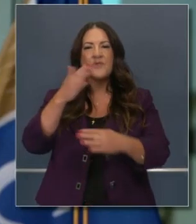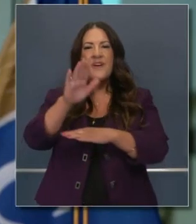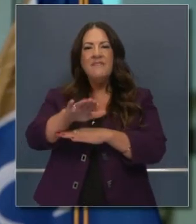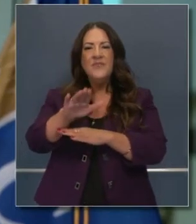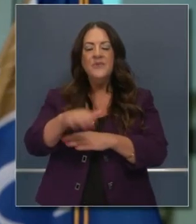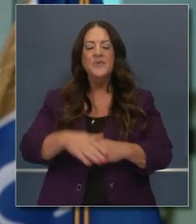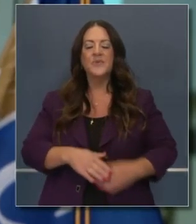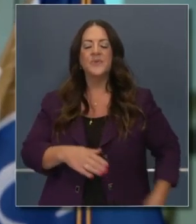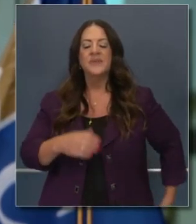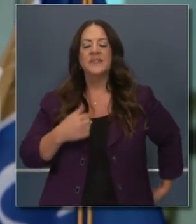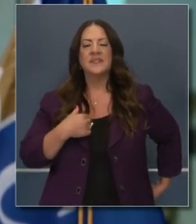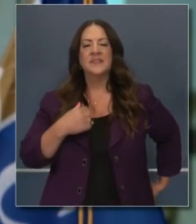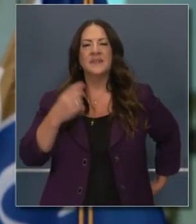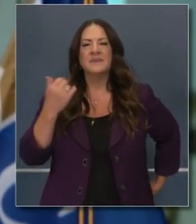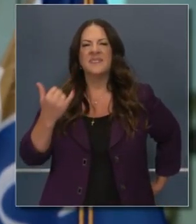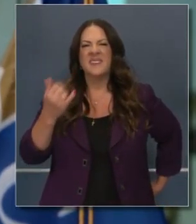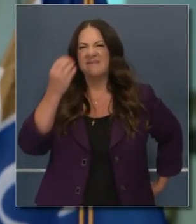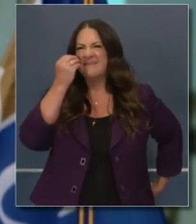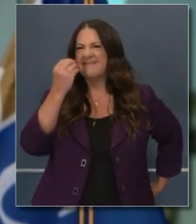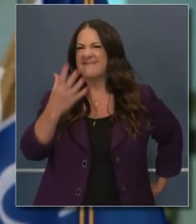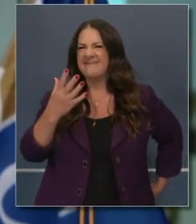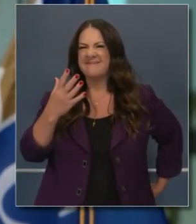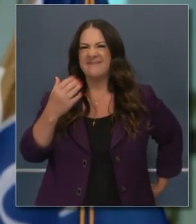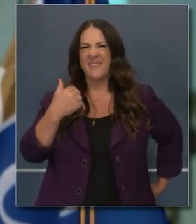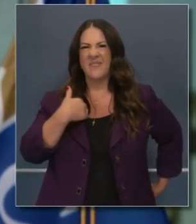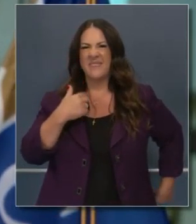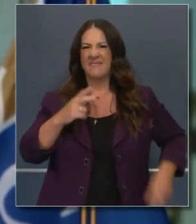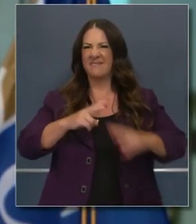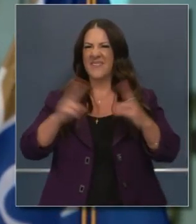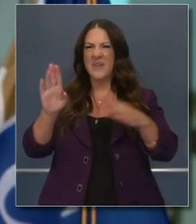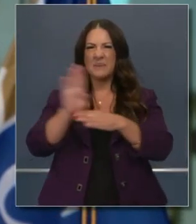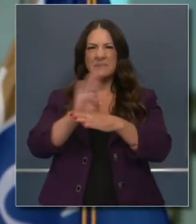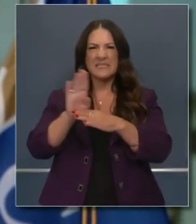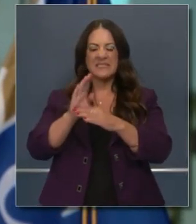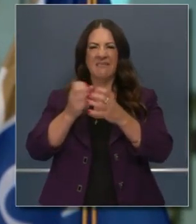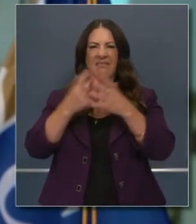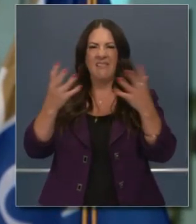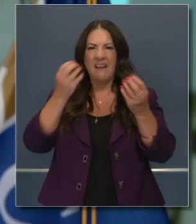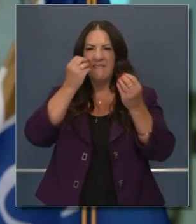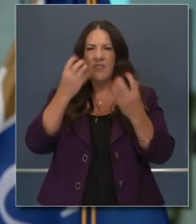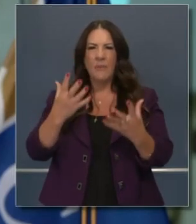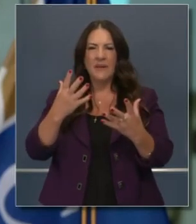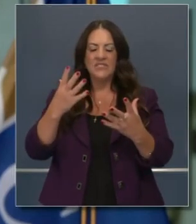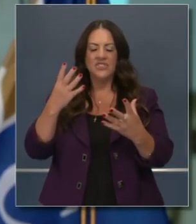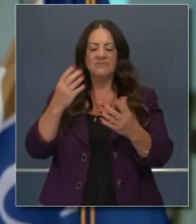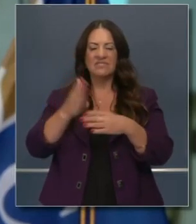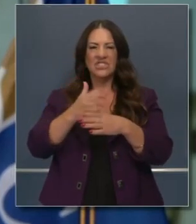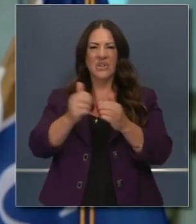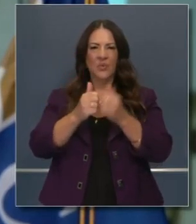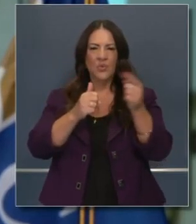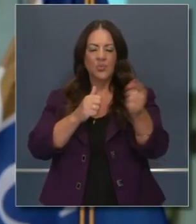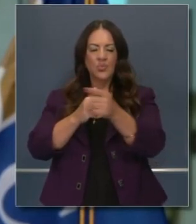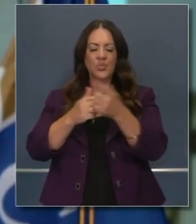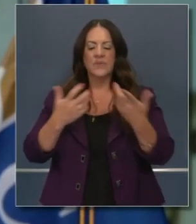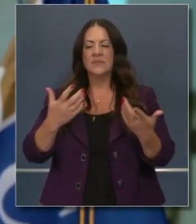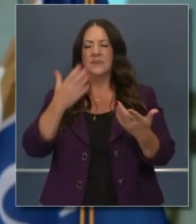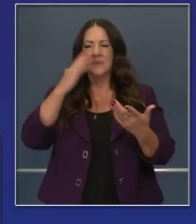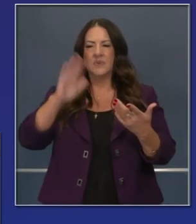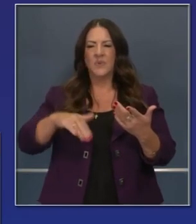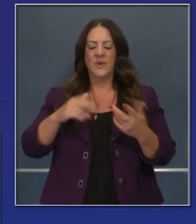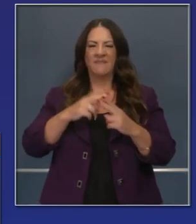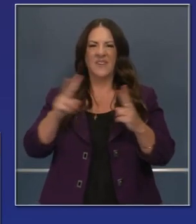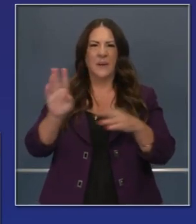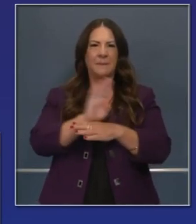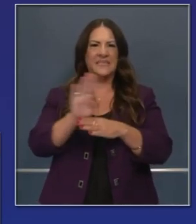Muy buenas tardes a todos. Vamos a comenzar de inmediato. Tenemos informes de último momento. Nada